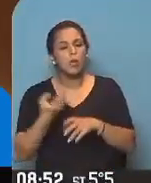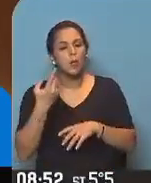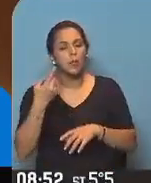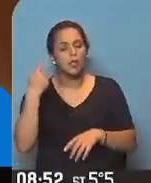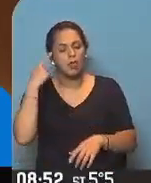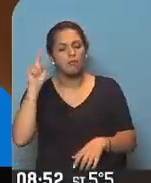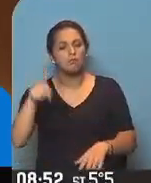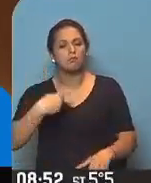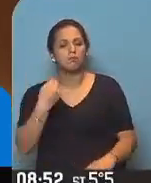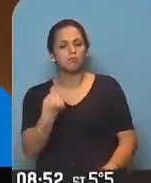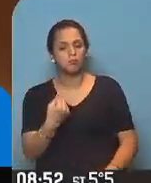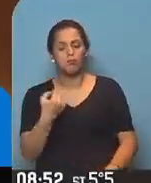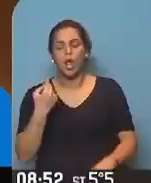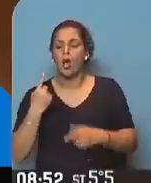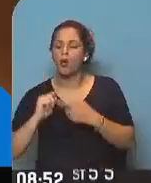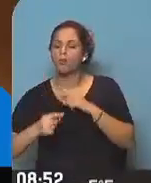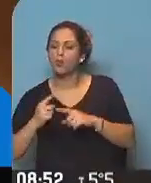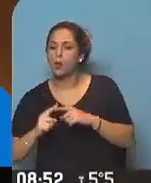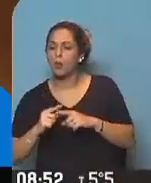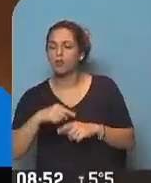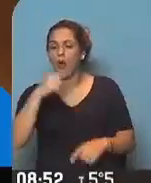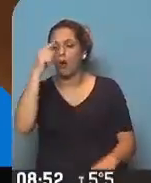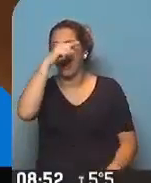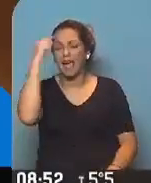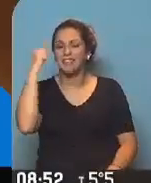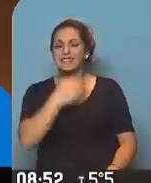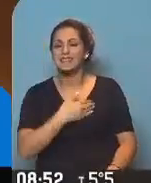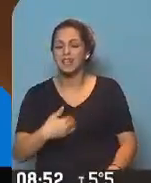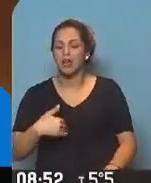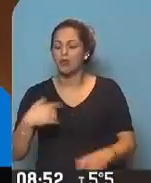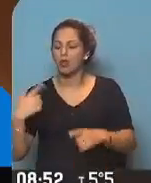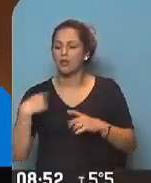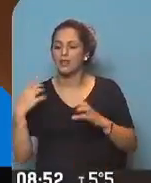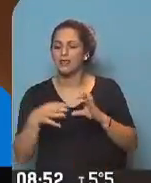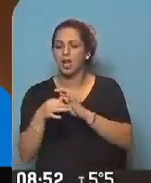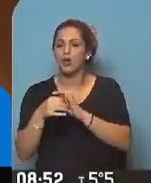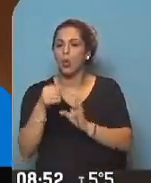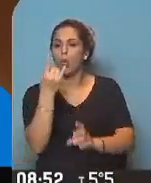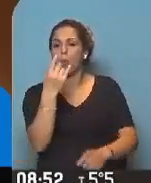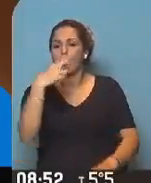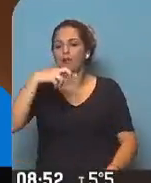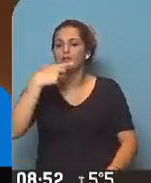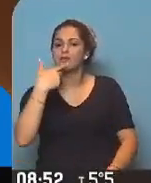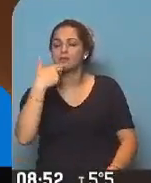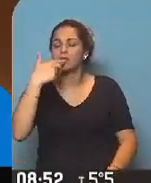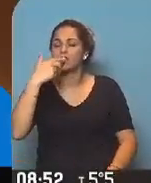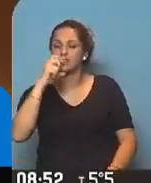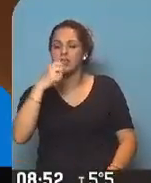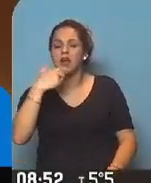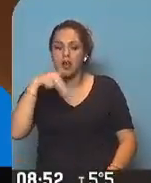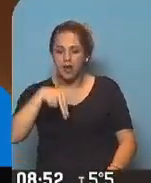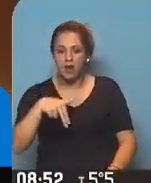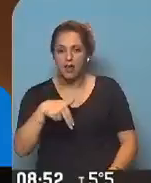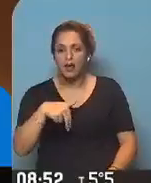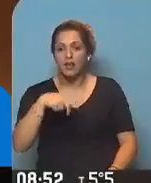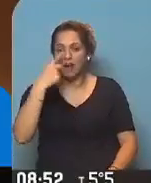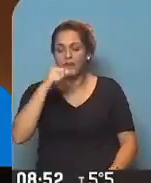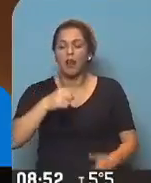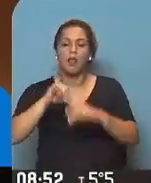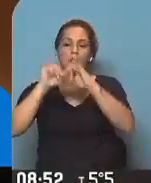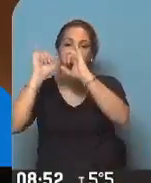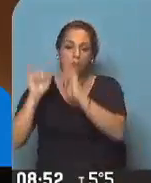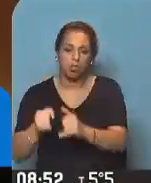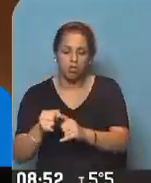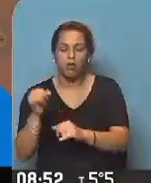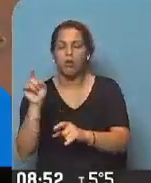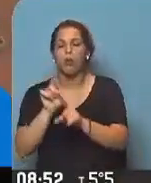una acuerdo entre el estado y el sindicato y psn que lo terminó asumiendo como